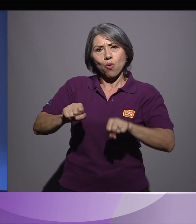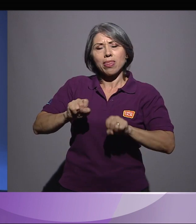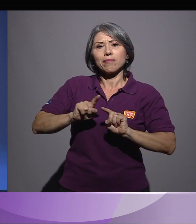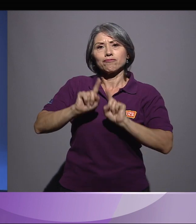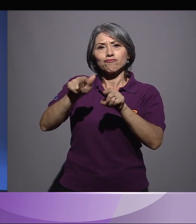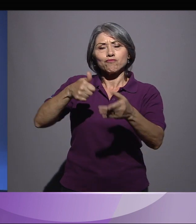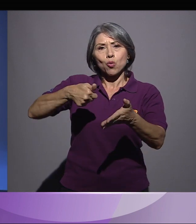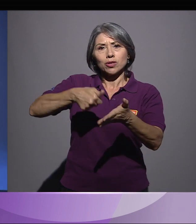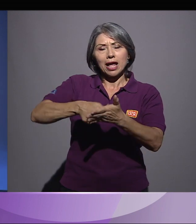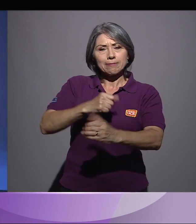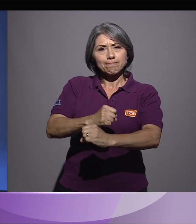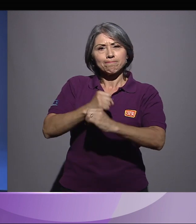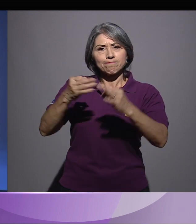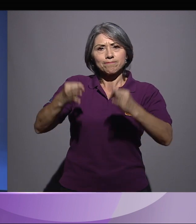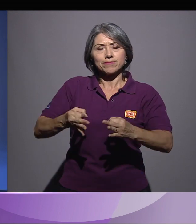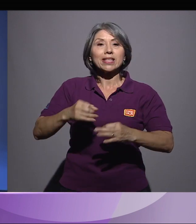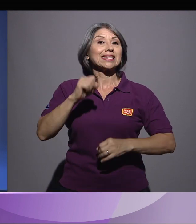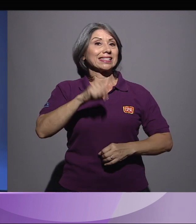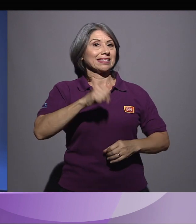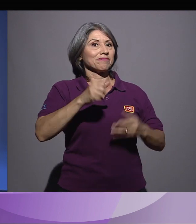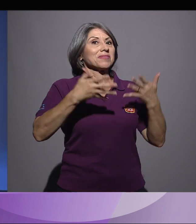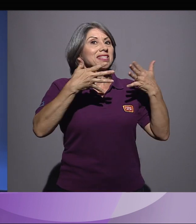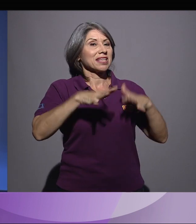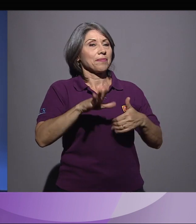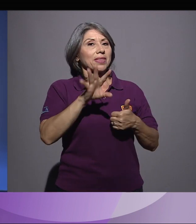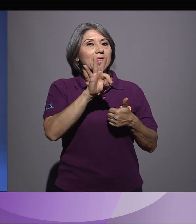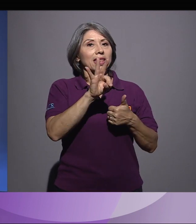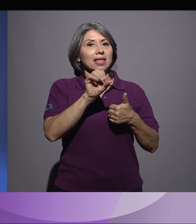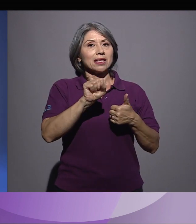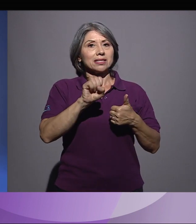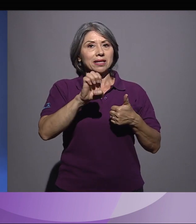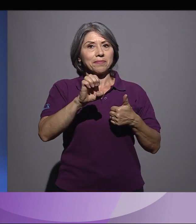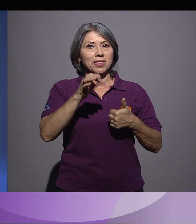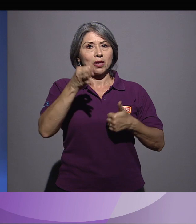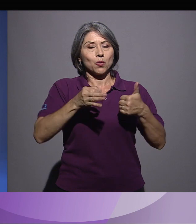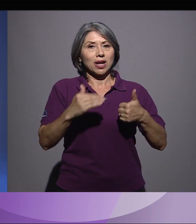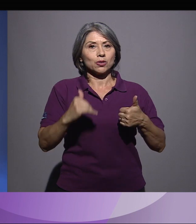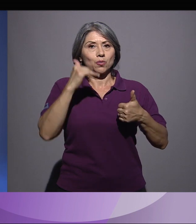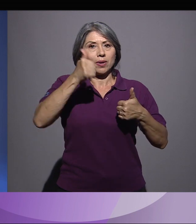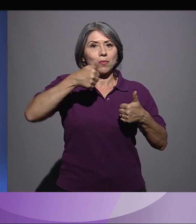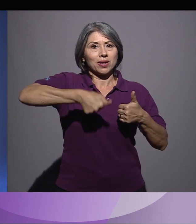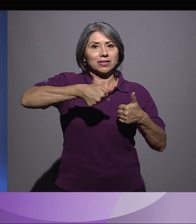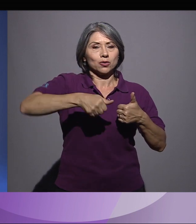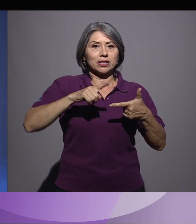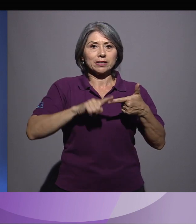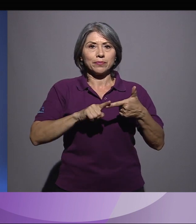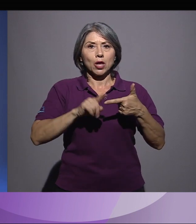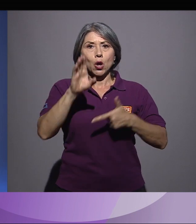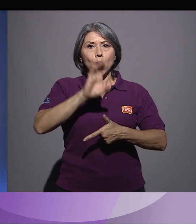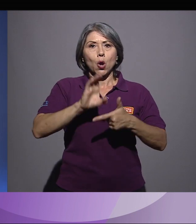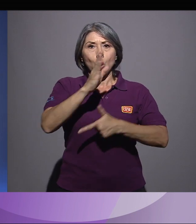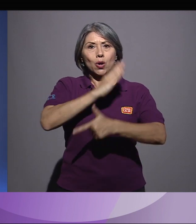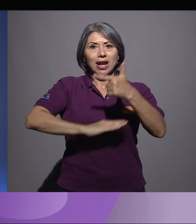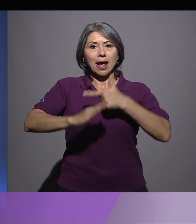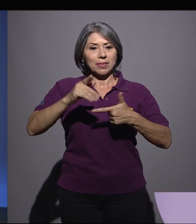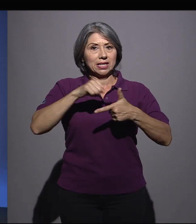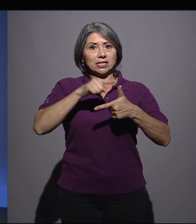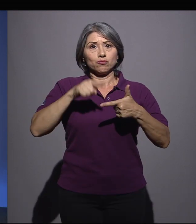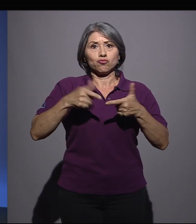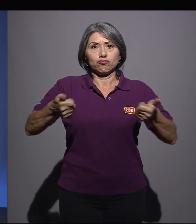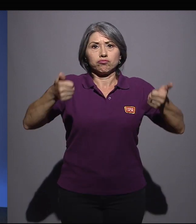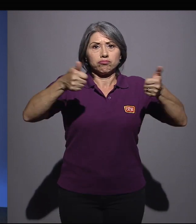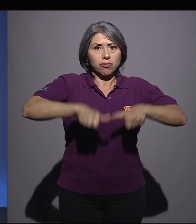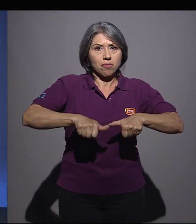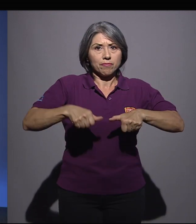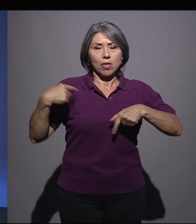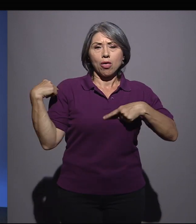Efectivamente, desde el convenio que existe entre el Tribunal Supremo de Elecciones y el CONAPDIS, desde años atrás a la